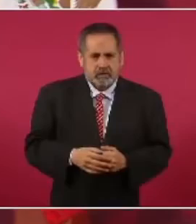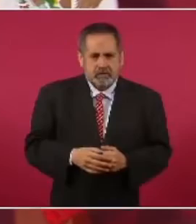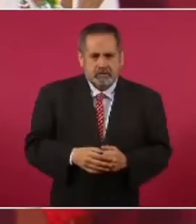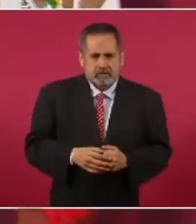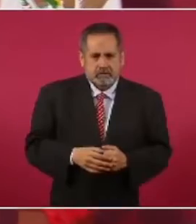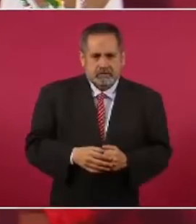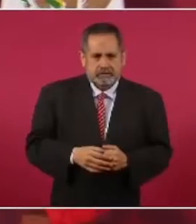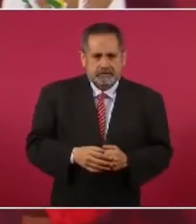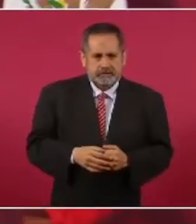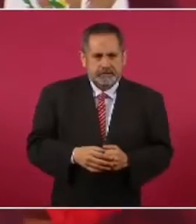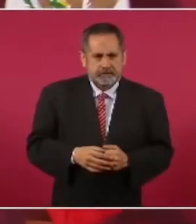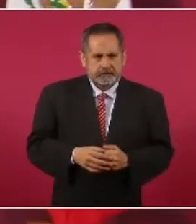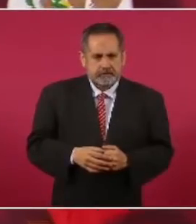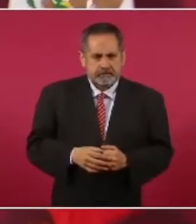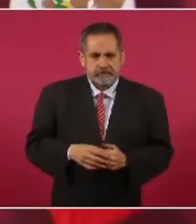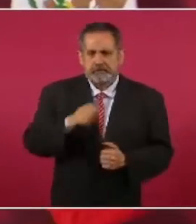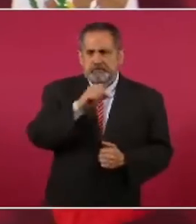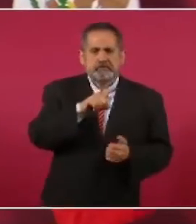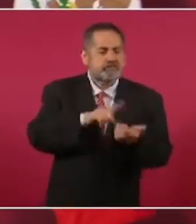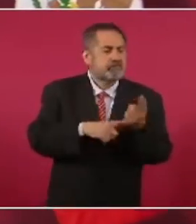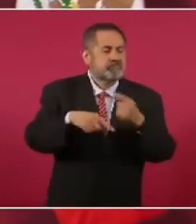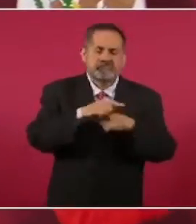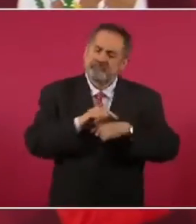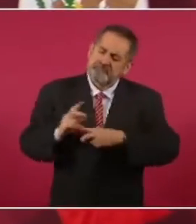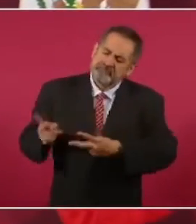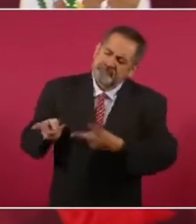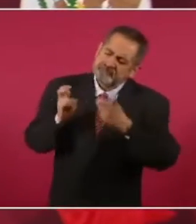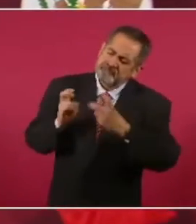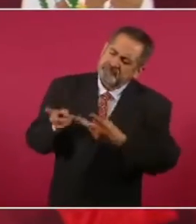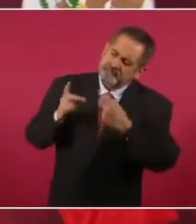de quienes saquearon al país.